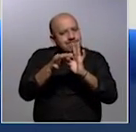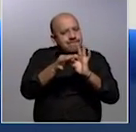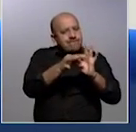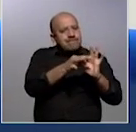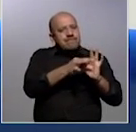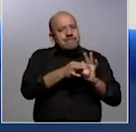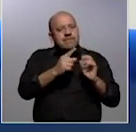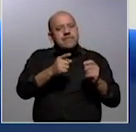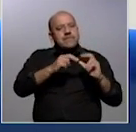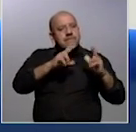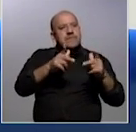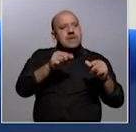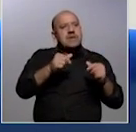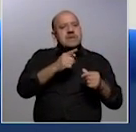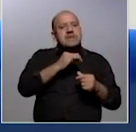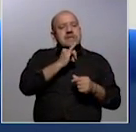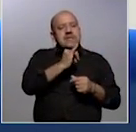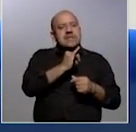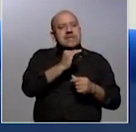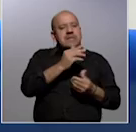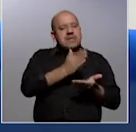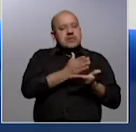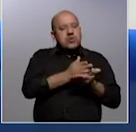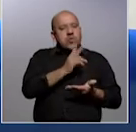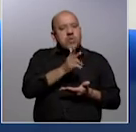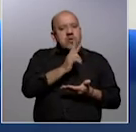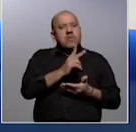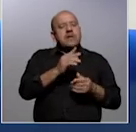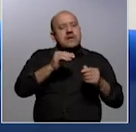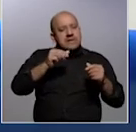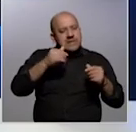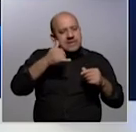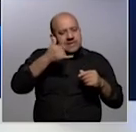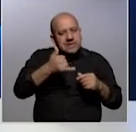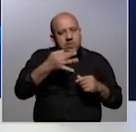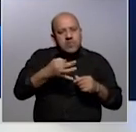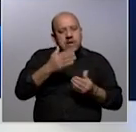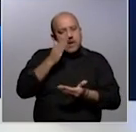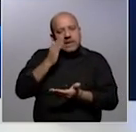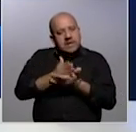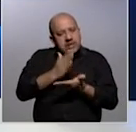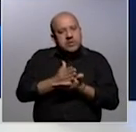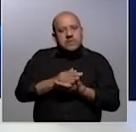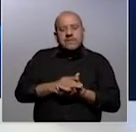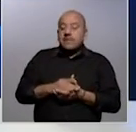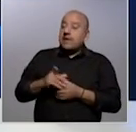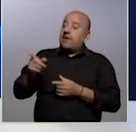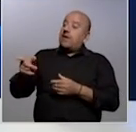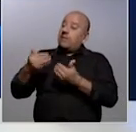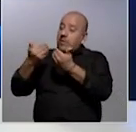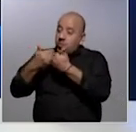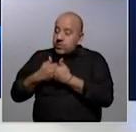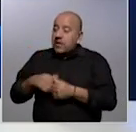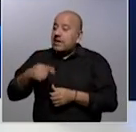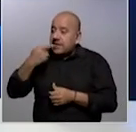recomendaciones que hace la institución de derechos humanos para que se haga efectivamente derecho es una preciosa pregunta esa porque